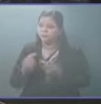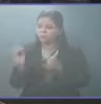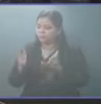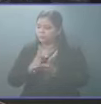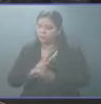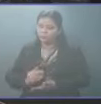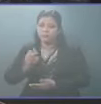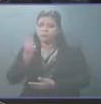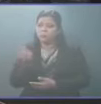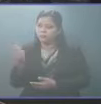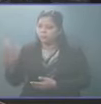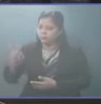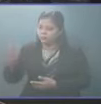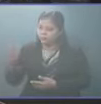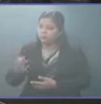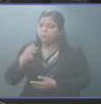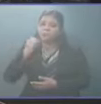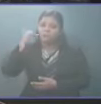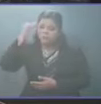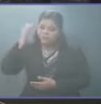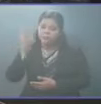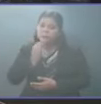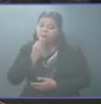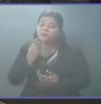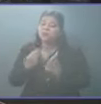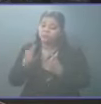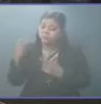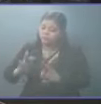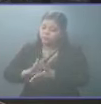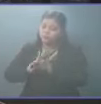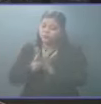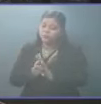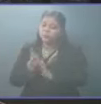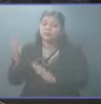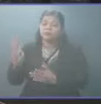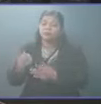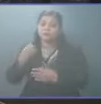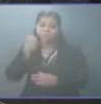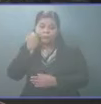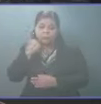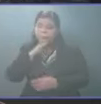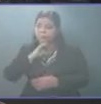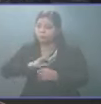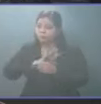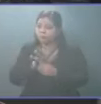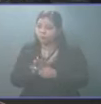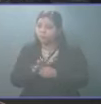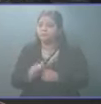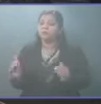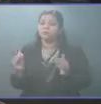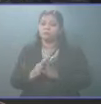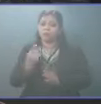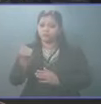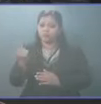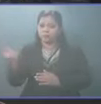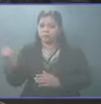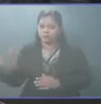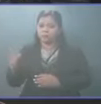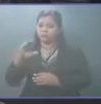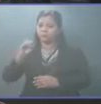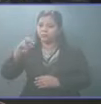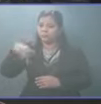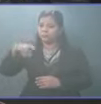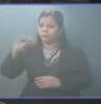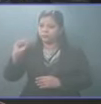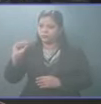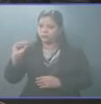necesidades de los adultos mayores y deben adaptarse a la luz de la pandemia del COVID-19. Así lo afirmaron los expertos de la Organización